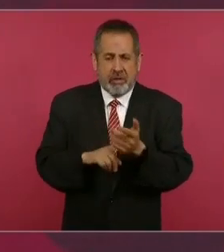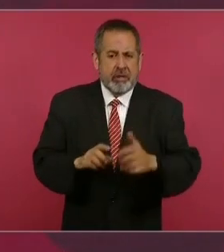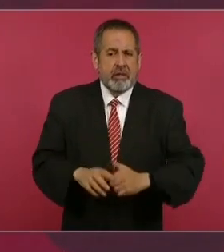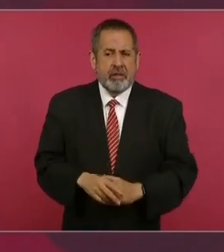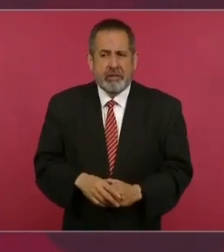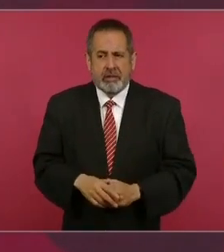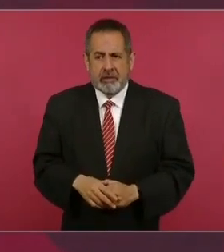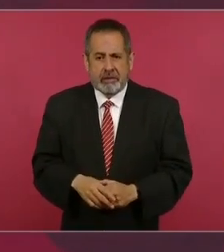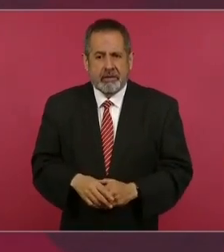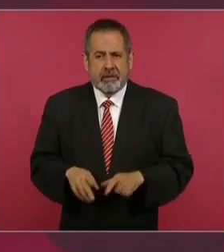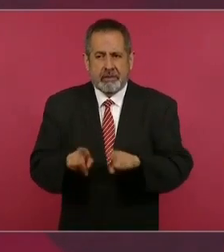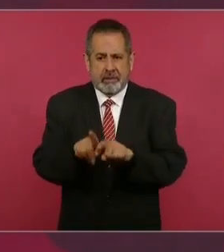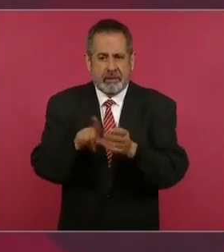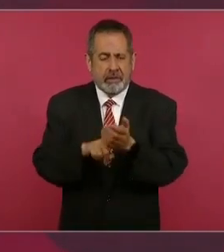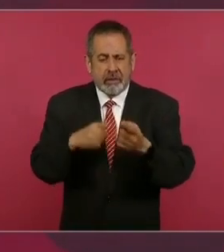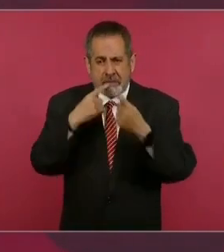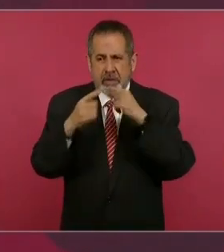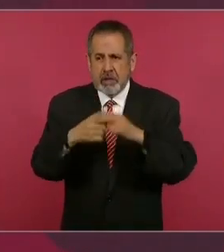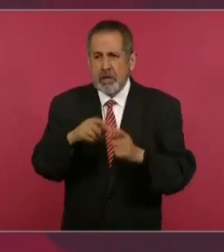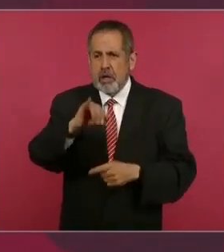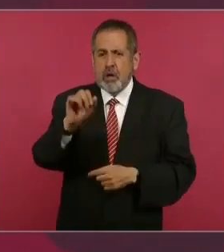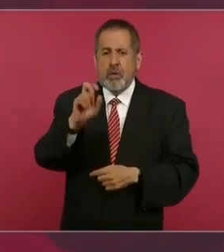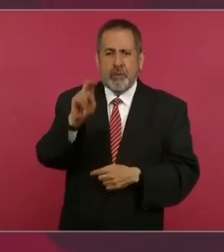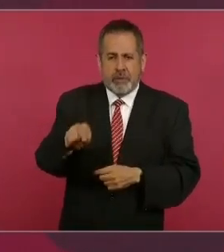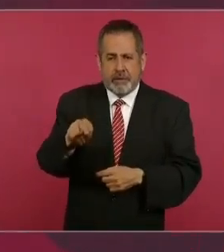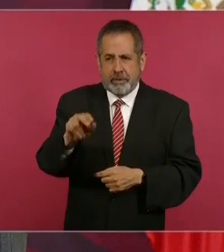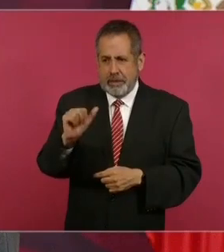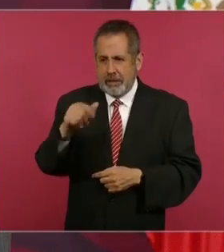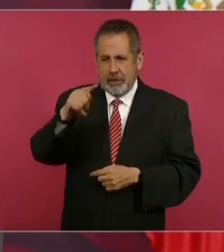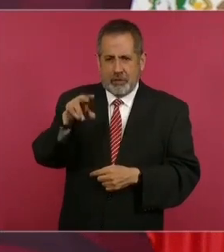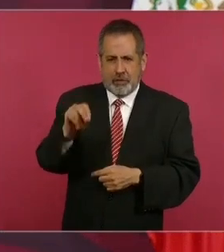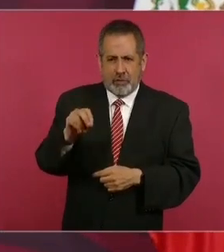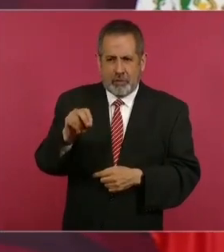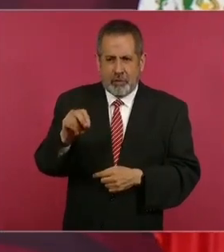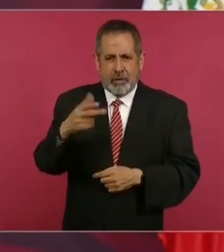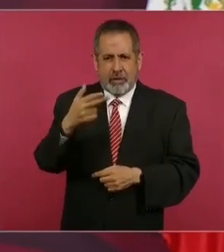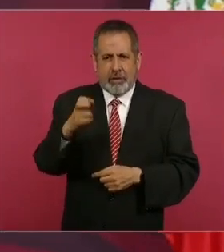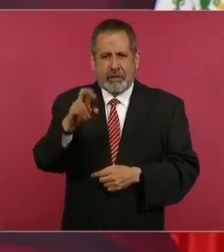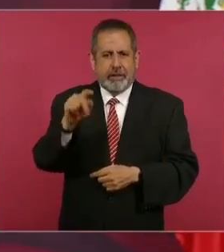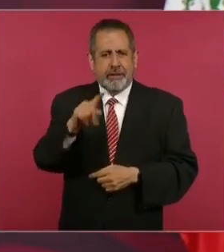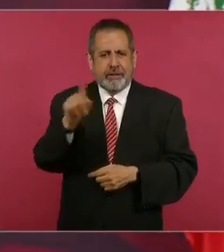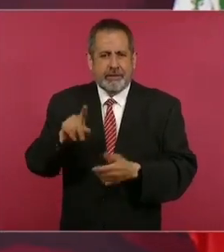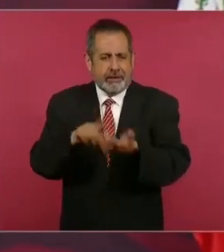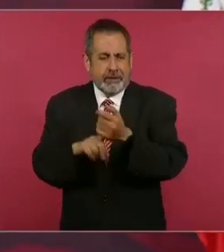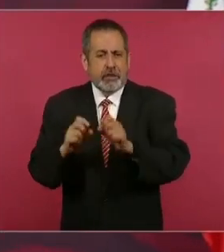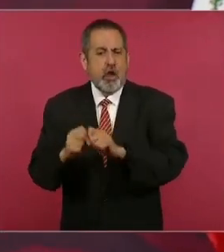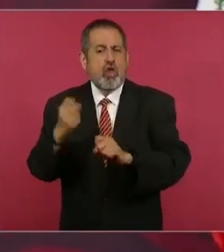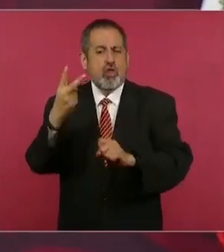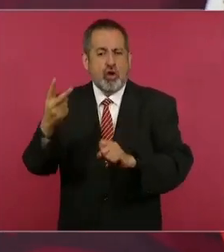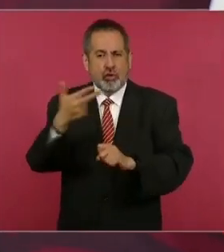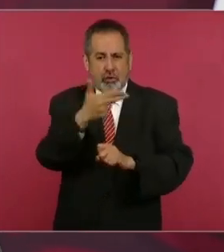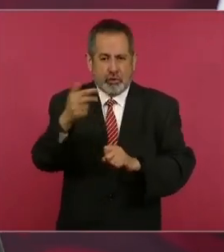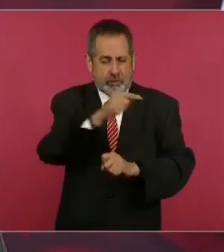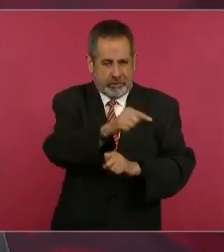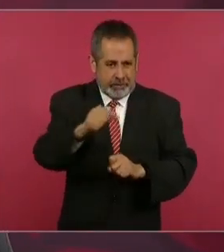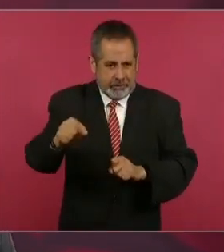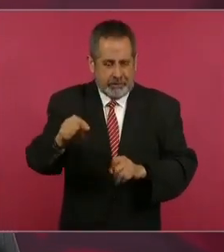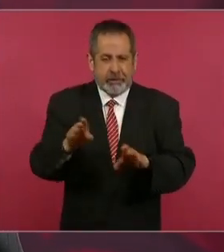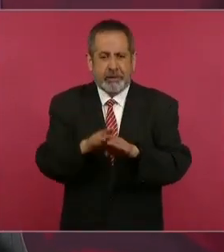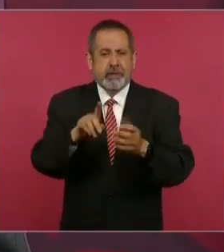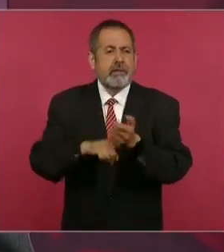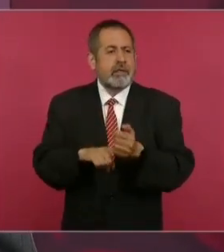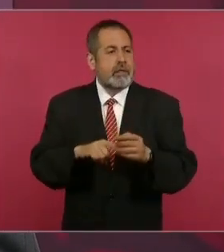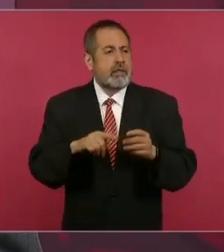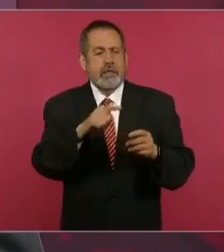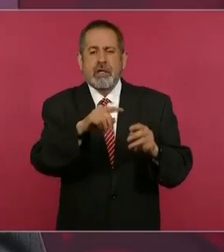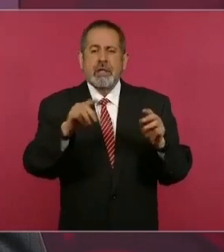Hablé también con Juan Antonio Hernández, tiene dos hoteles, uno de ellos Mundo